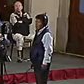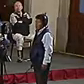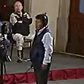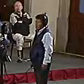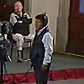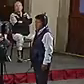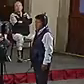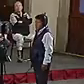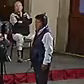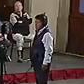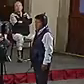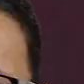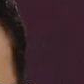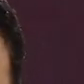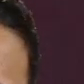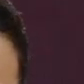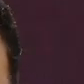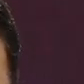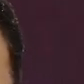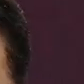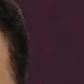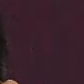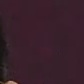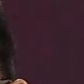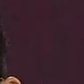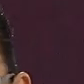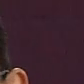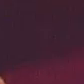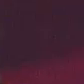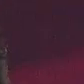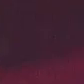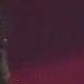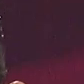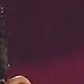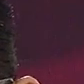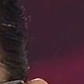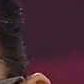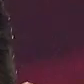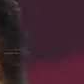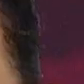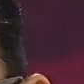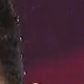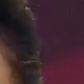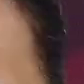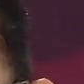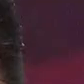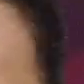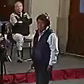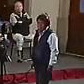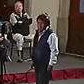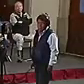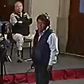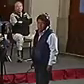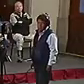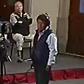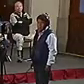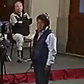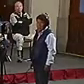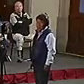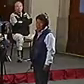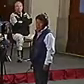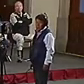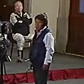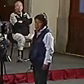porque actualmente estamos al 90% pero el presidente dice no todas las personas se tienen que ir con su